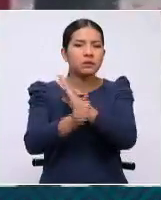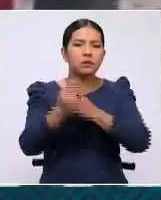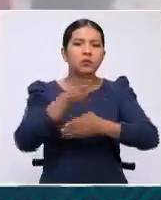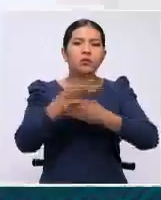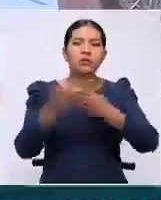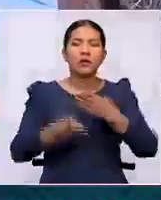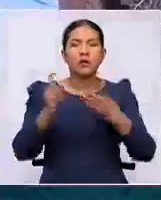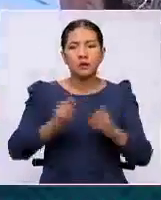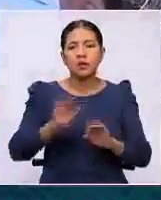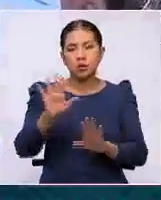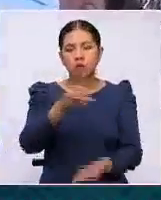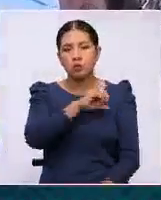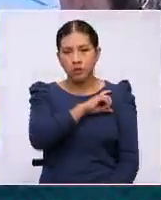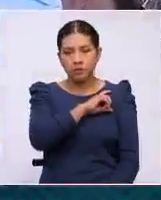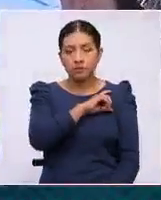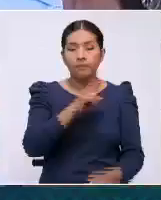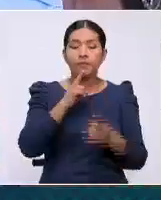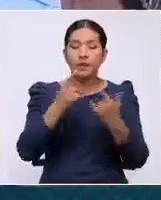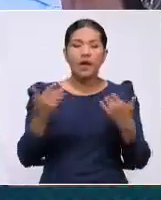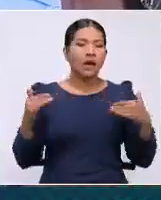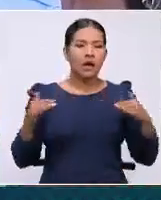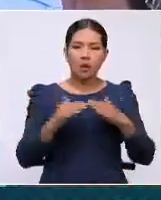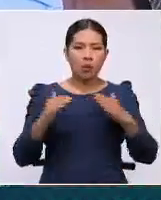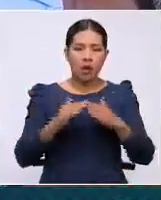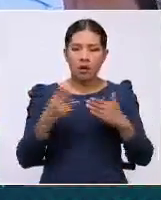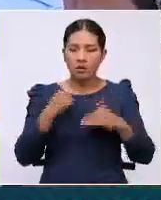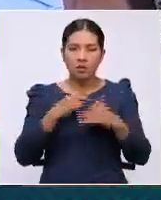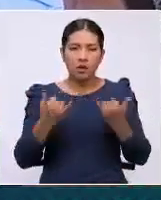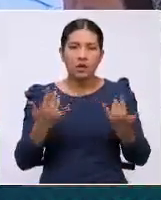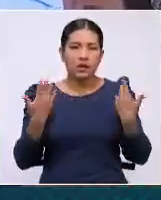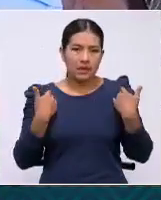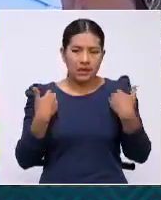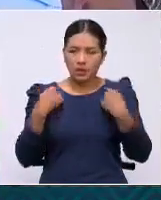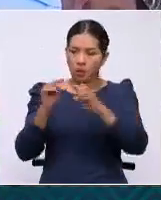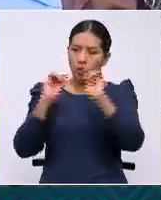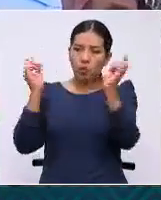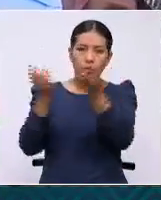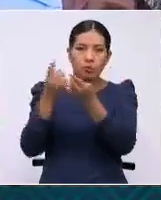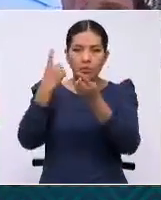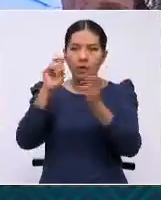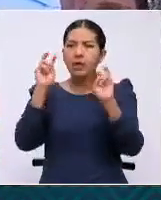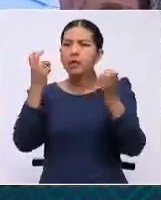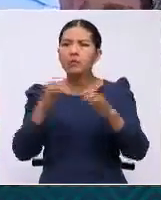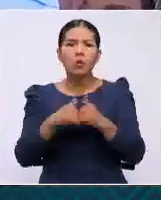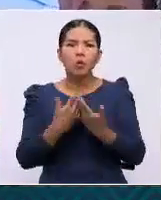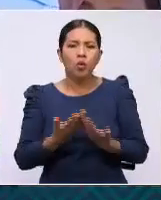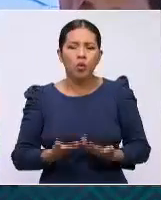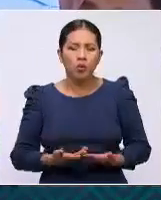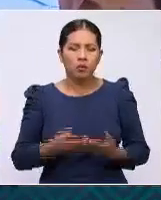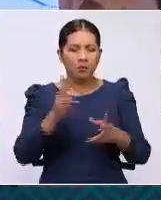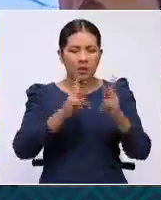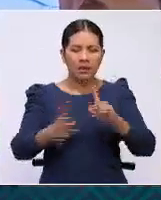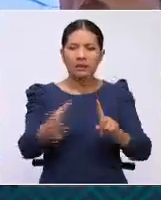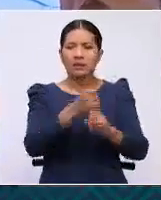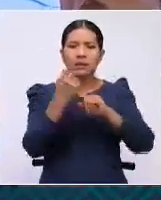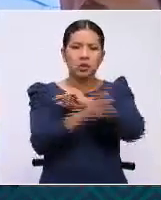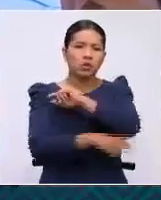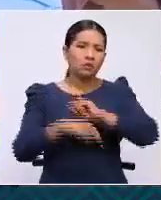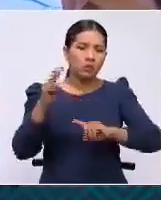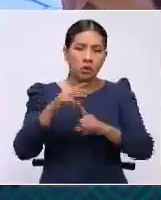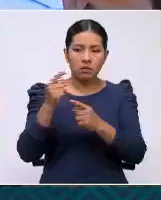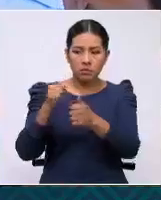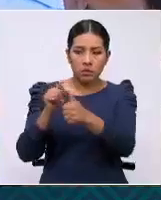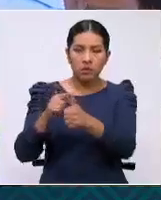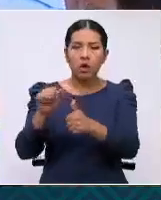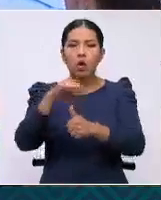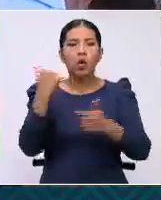solicitado es que se genere, al igual que tenemos redes contra la trata y el tráfico de personas, redes contra los crímenes de la biodiversidad, una que